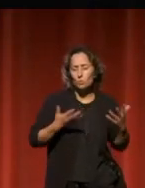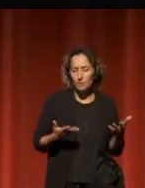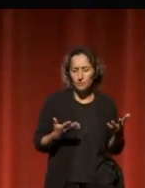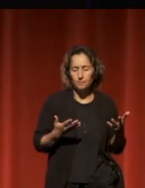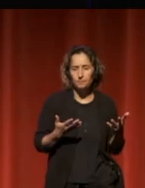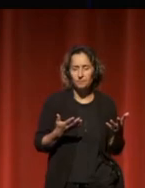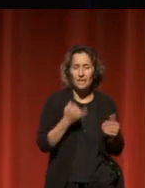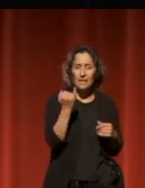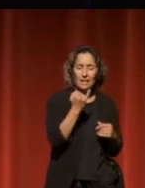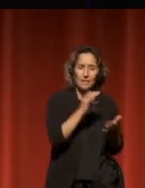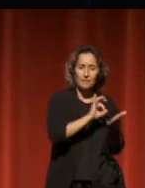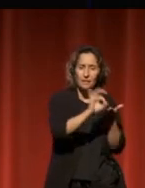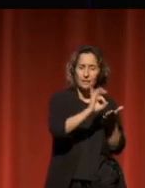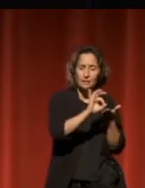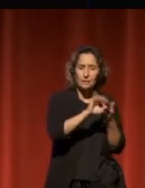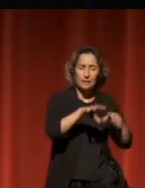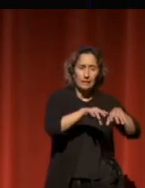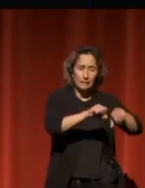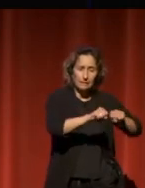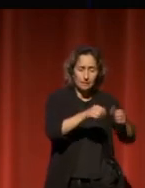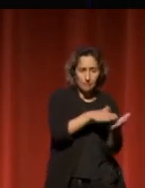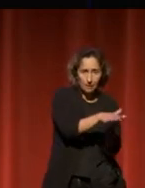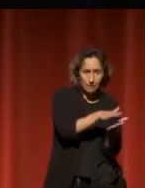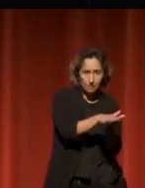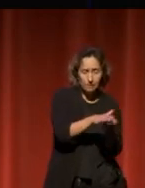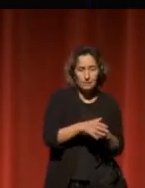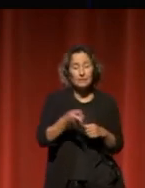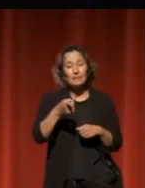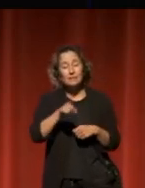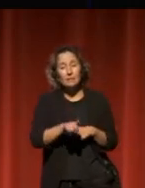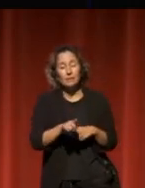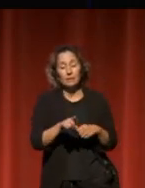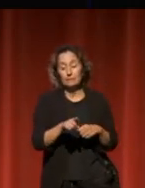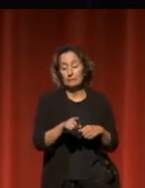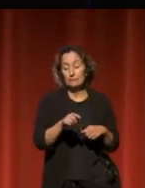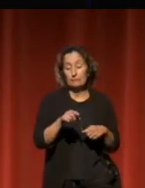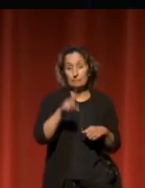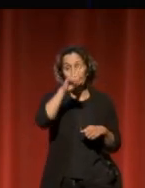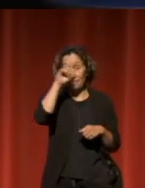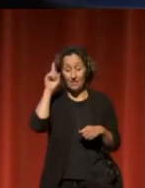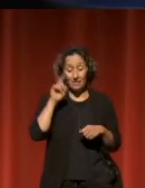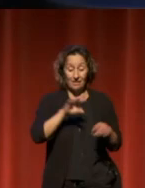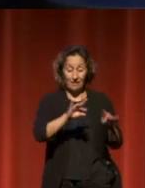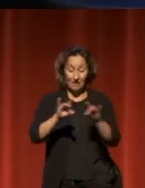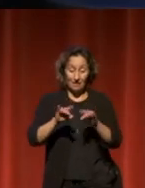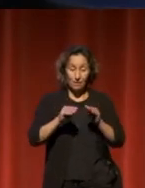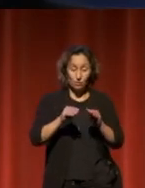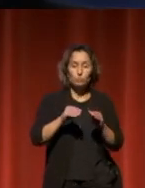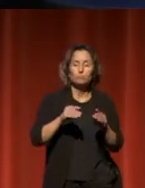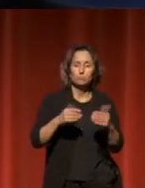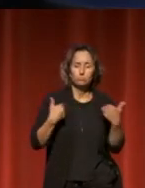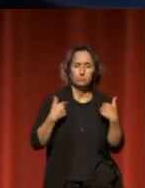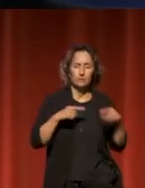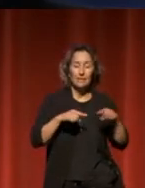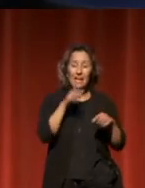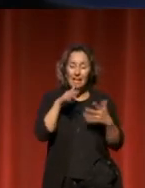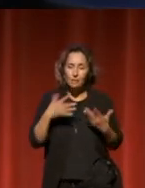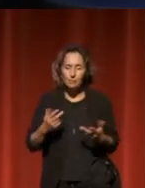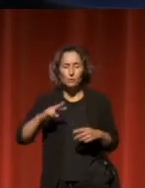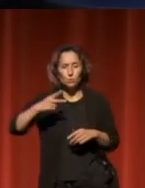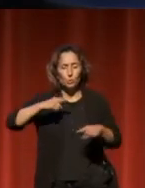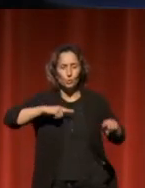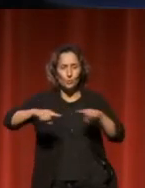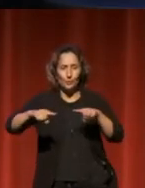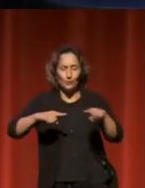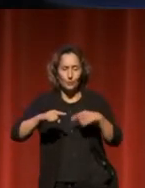funciones, la de jefa de servicio de reserva impresa. Ha dirigido la Biblioteca Regional de Madrid y en la actualidad es la subdirectora general del libro